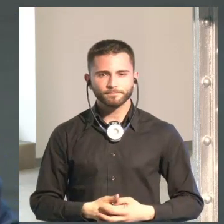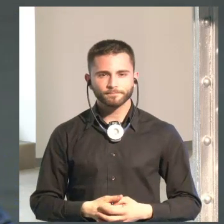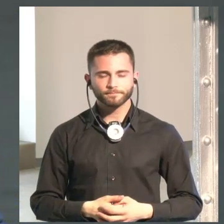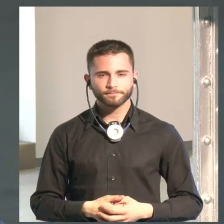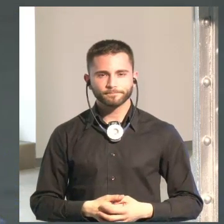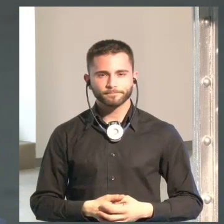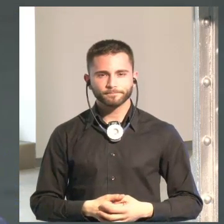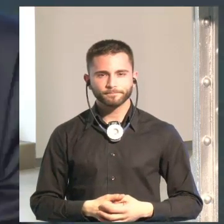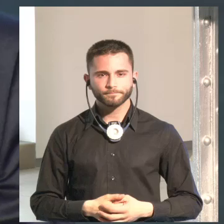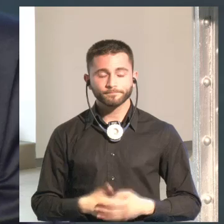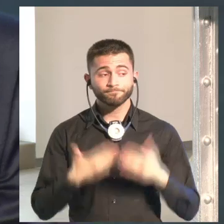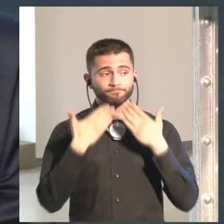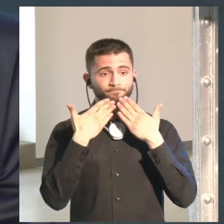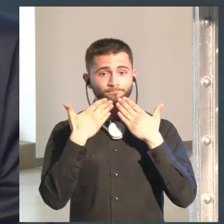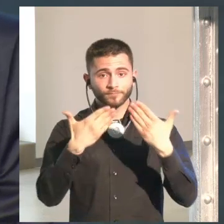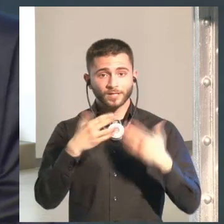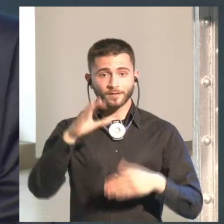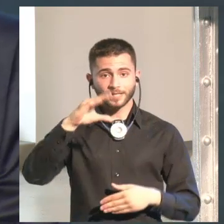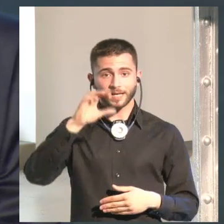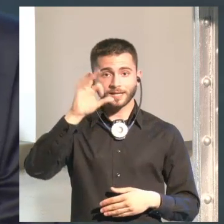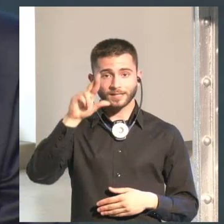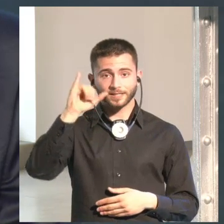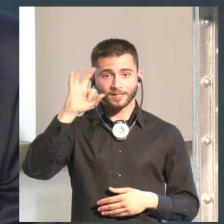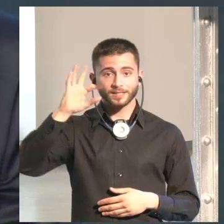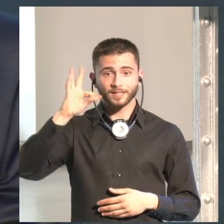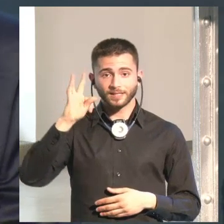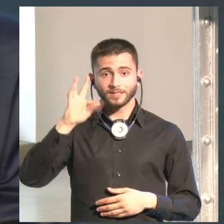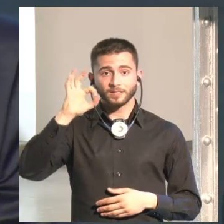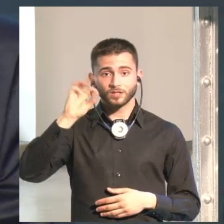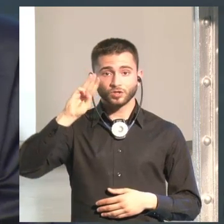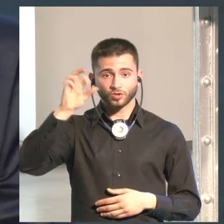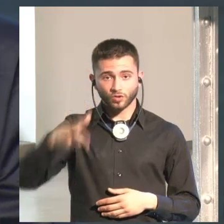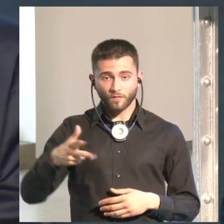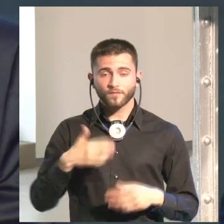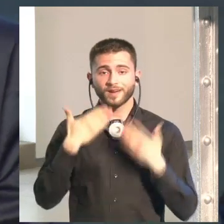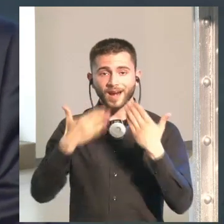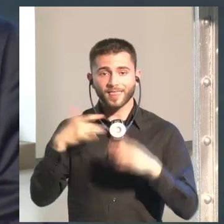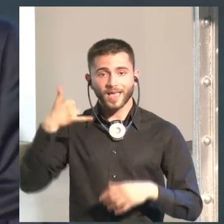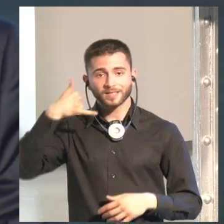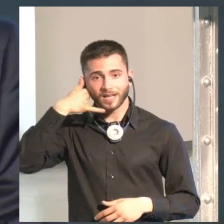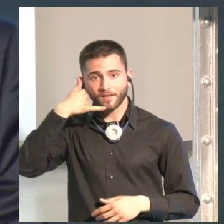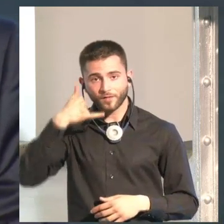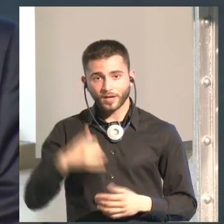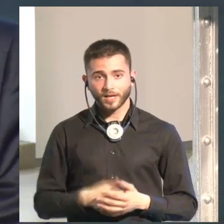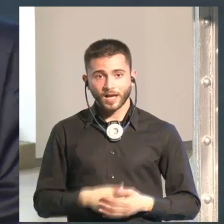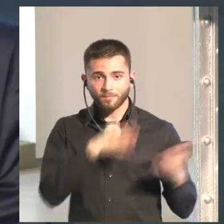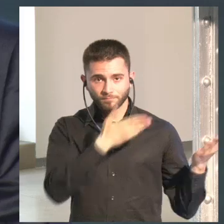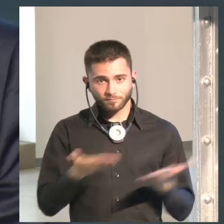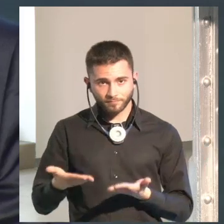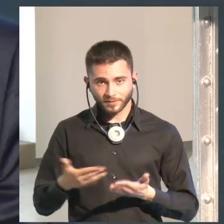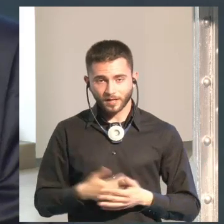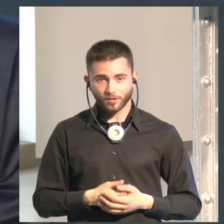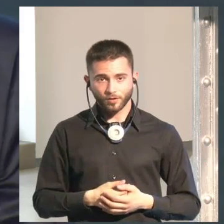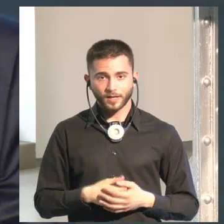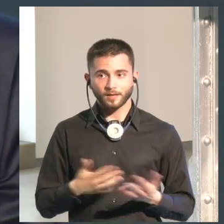detrás de esto? Muchas gracias, Christoph, y muchas gracias a Telefónica por la invitación a contribuir en este tan